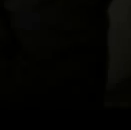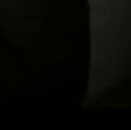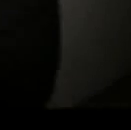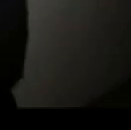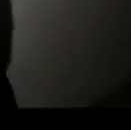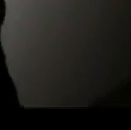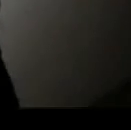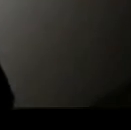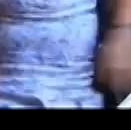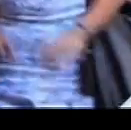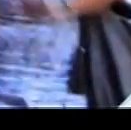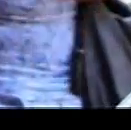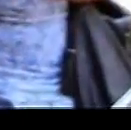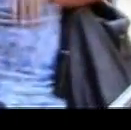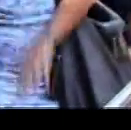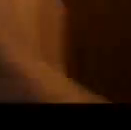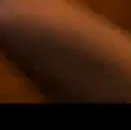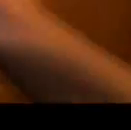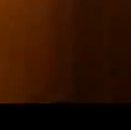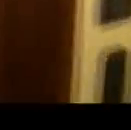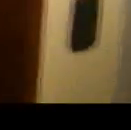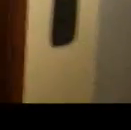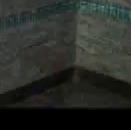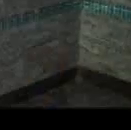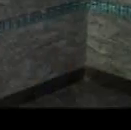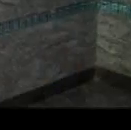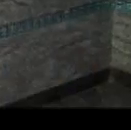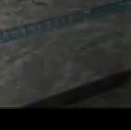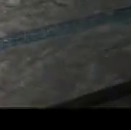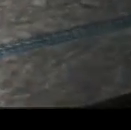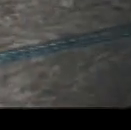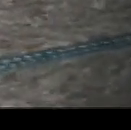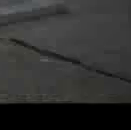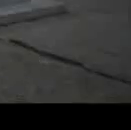acompaña a cada variables en búsqueda de compatriotas